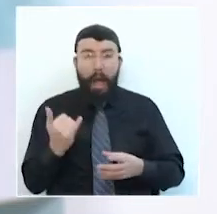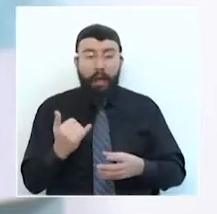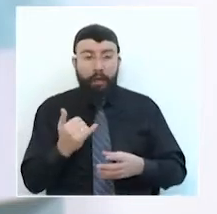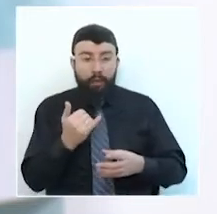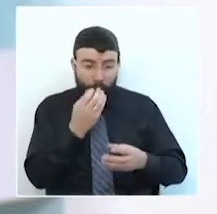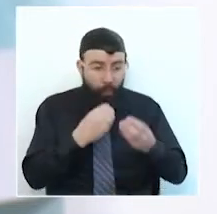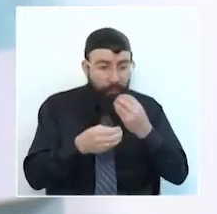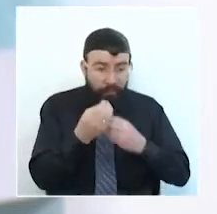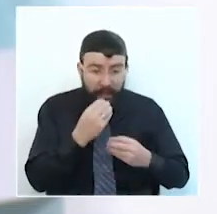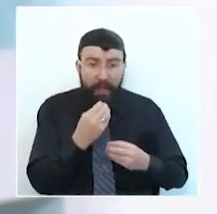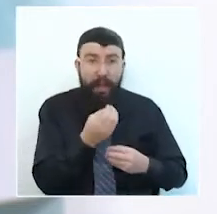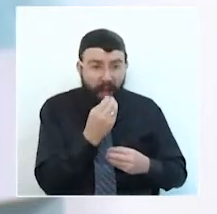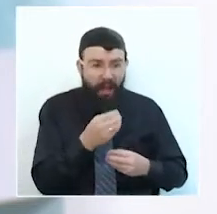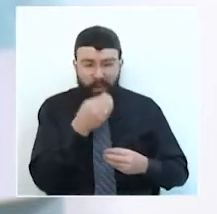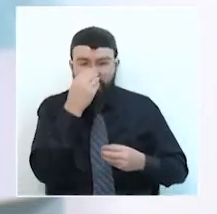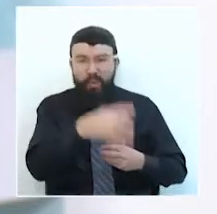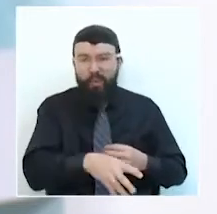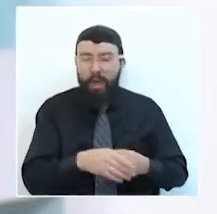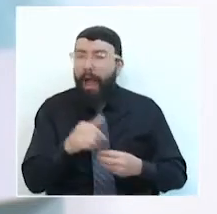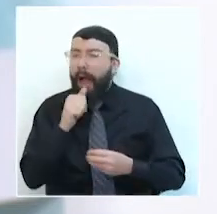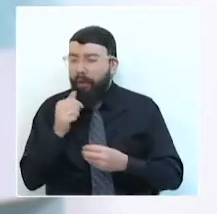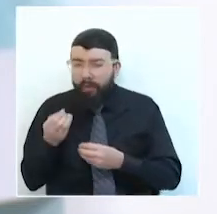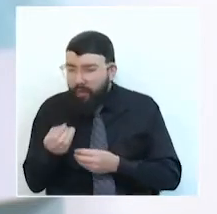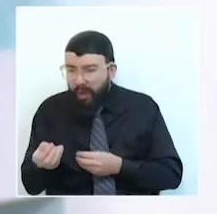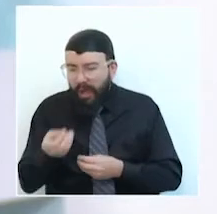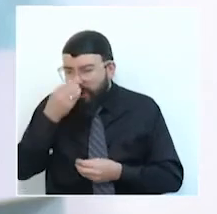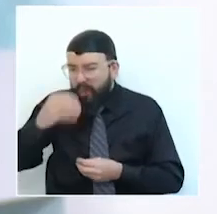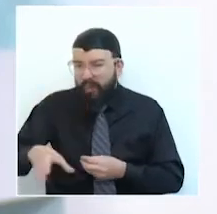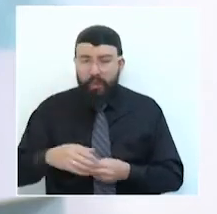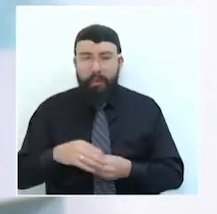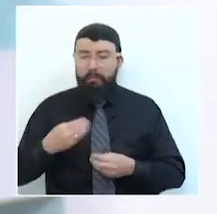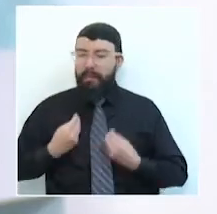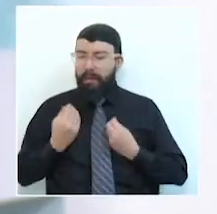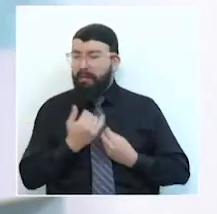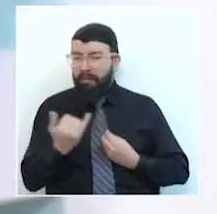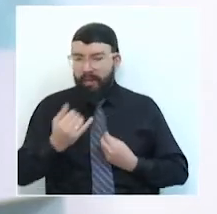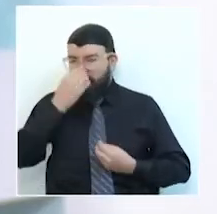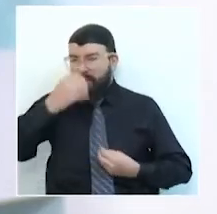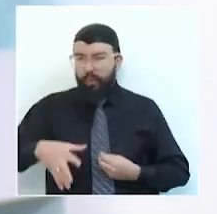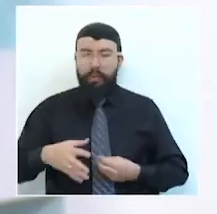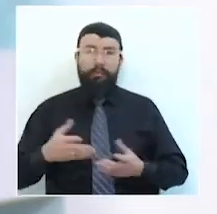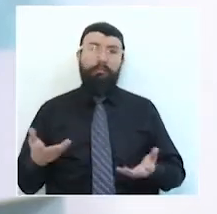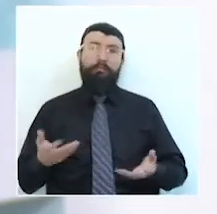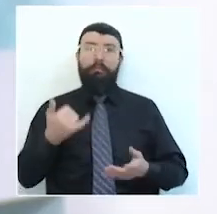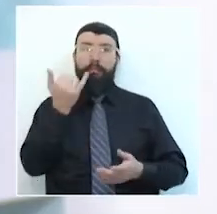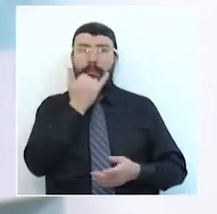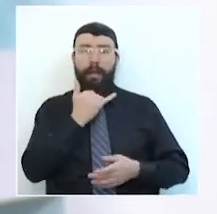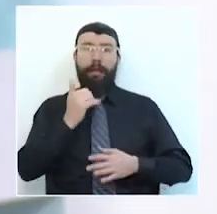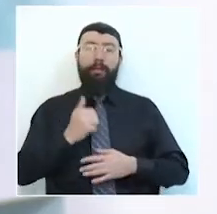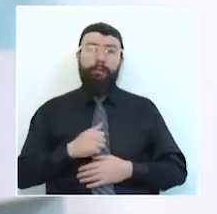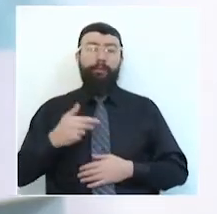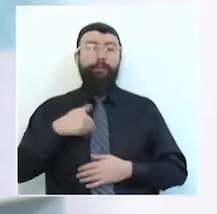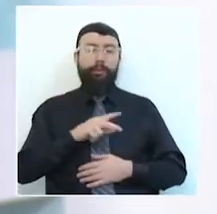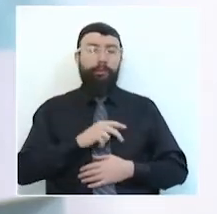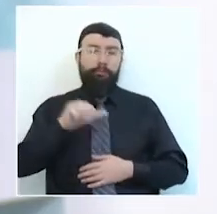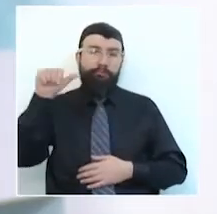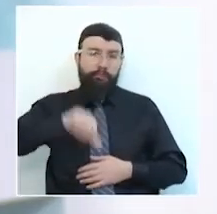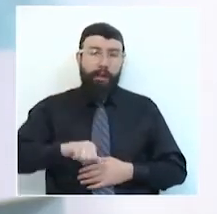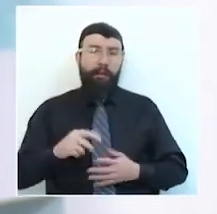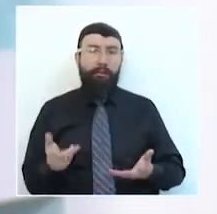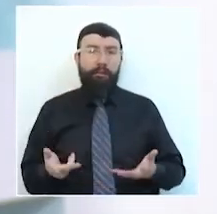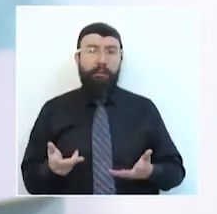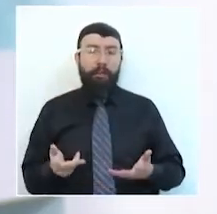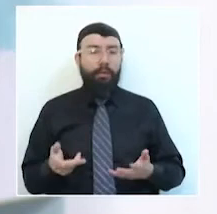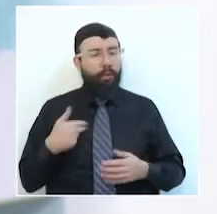el agua que bebemos y el entorno donde vivimos creo que hacemos un flaco favor al planeta y debemos